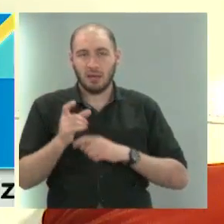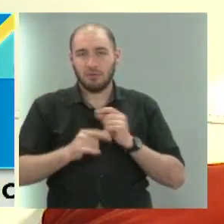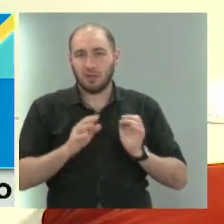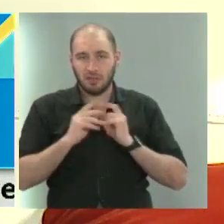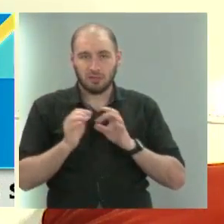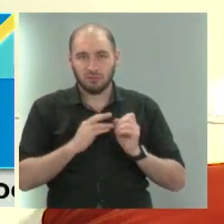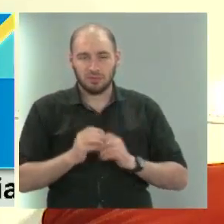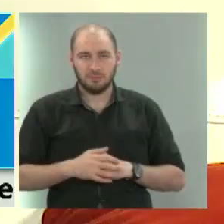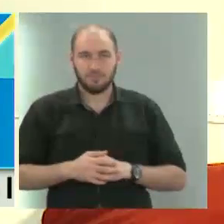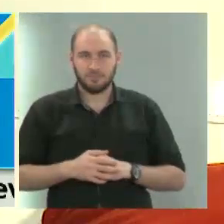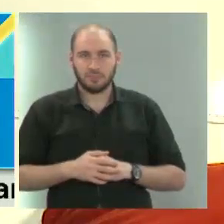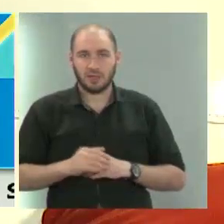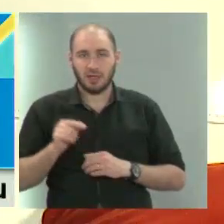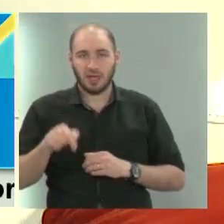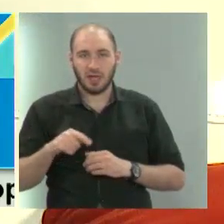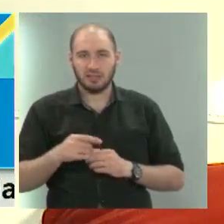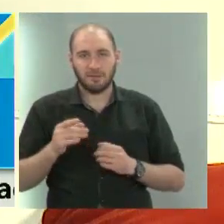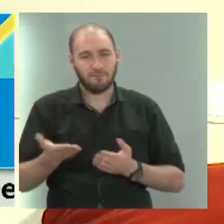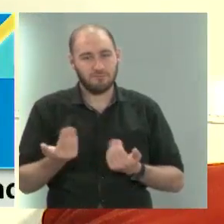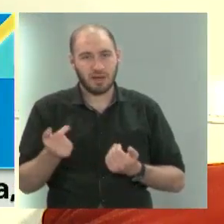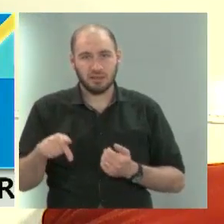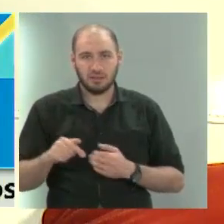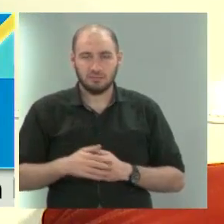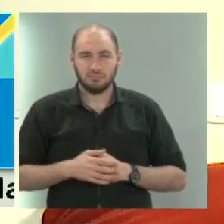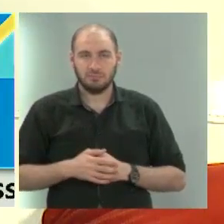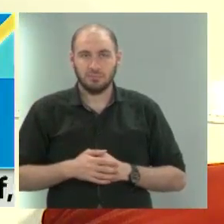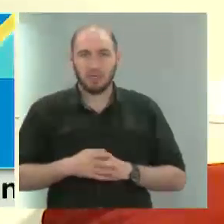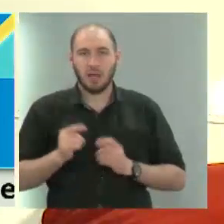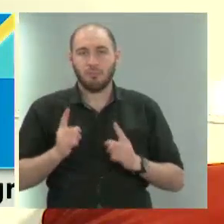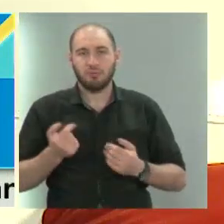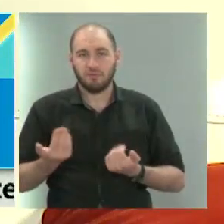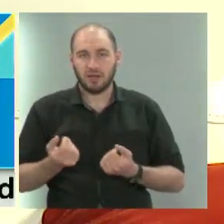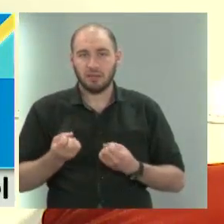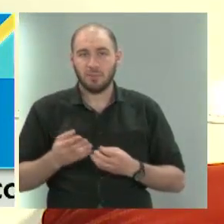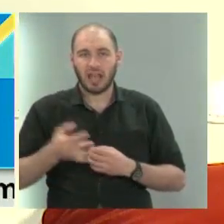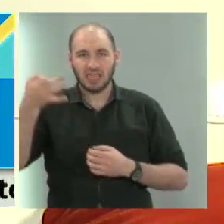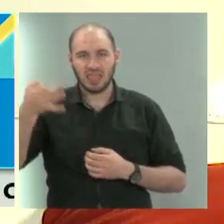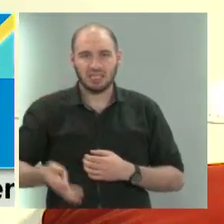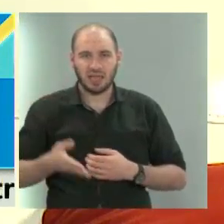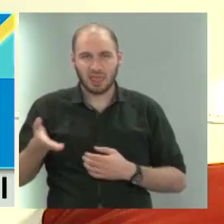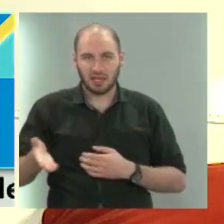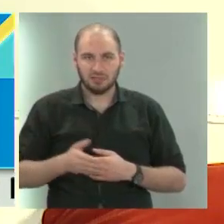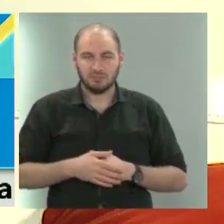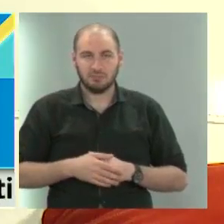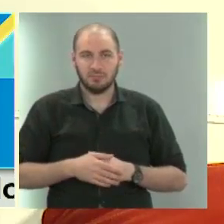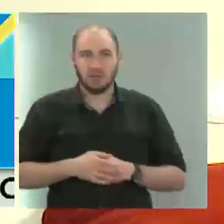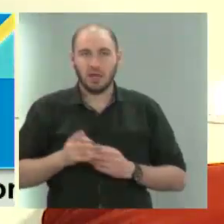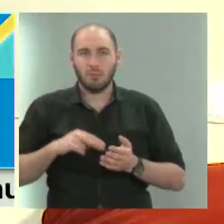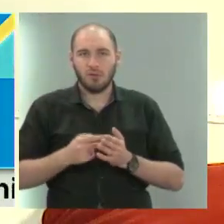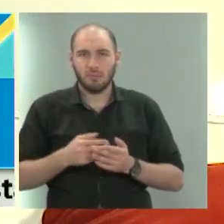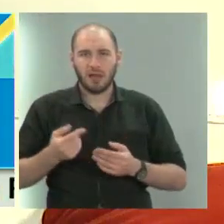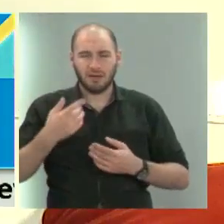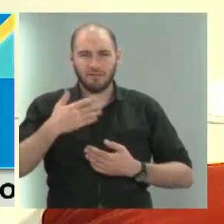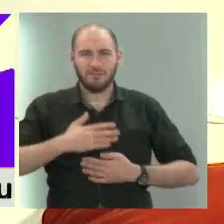discutir que es una deuda siempre, ¿no?, con el docente, porque hace a su dignidad, ¿no?, afecta a su